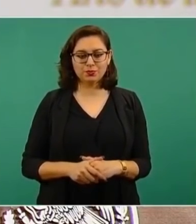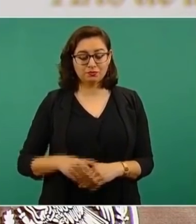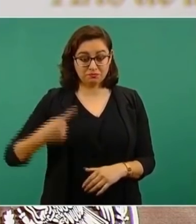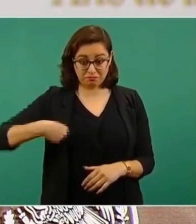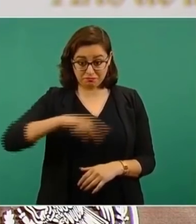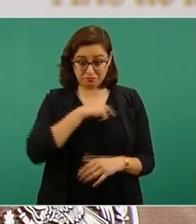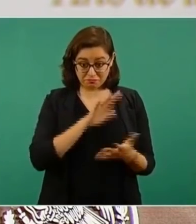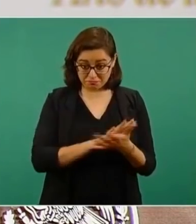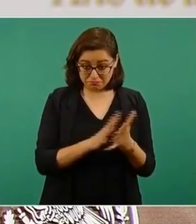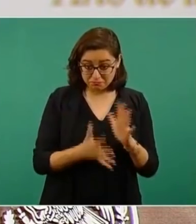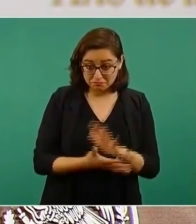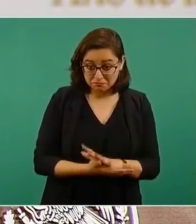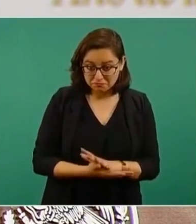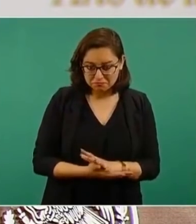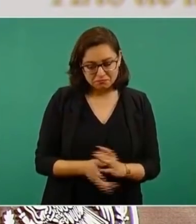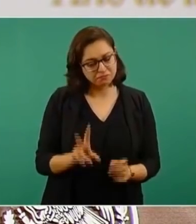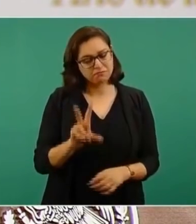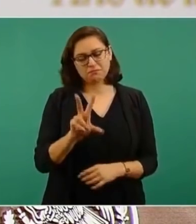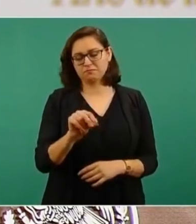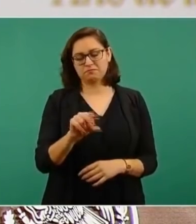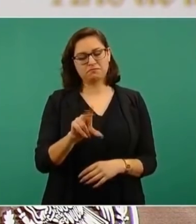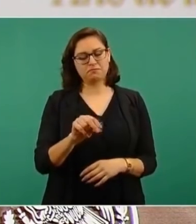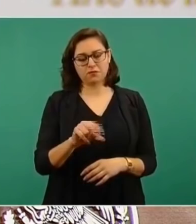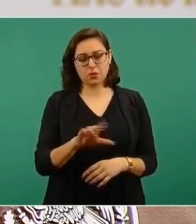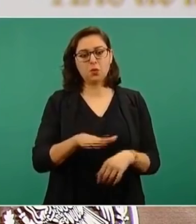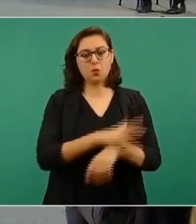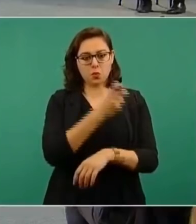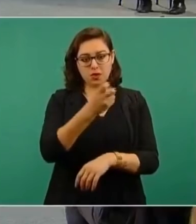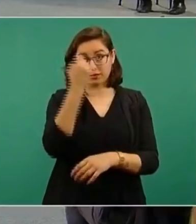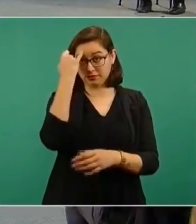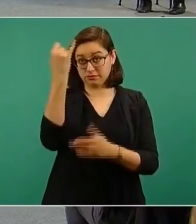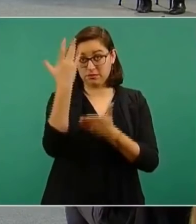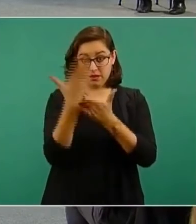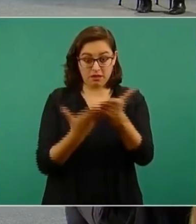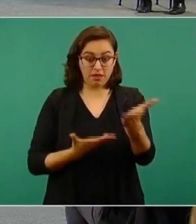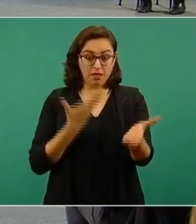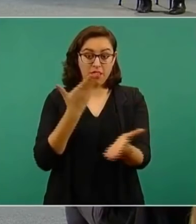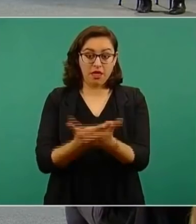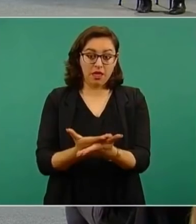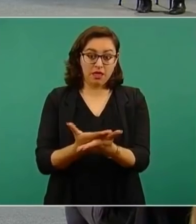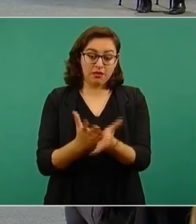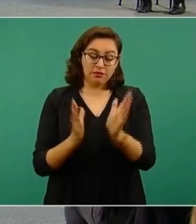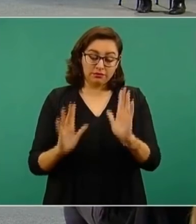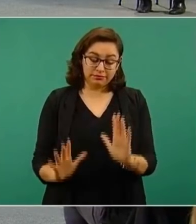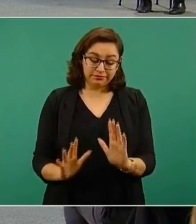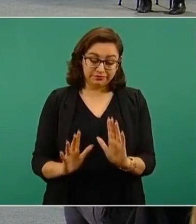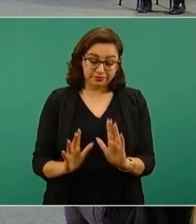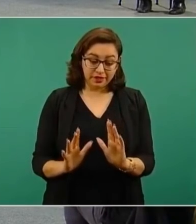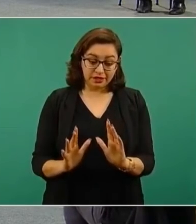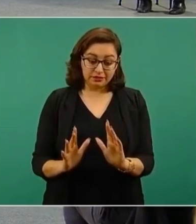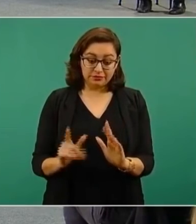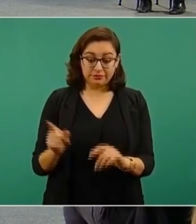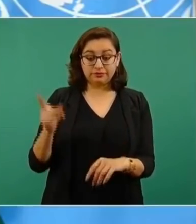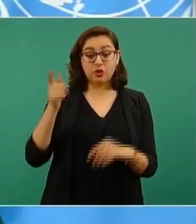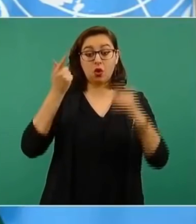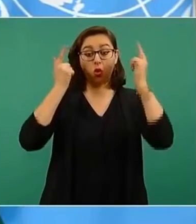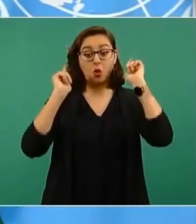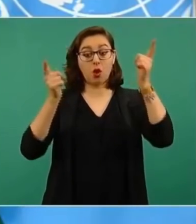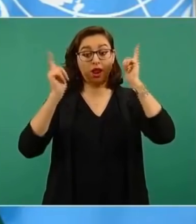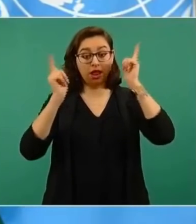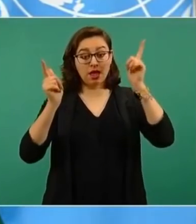cómplices. Entonces, por eso es esta iniciativa, que ojalá y la lean los